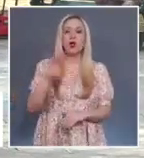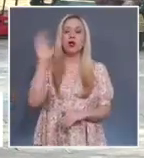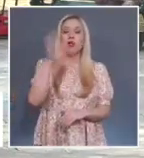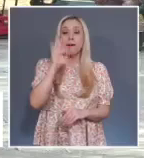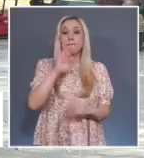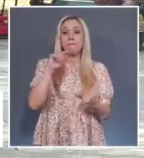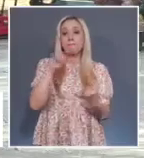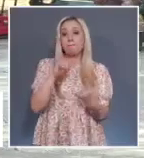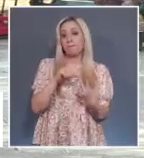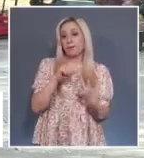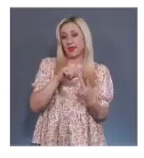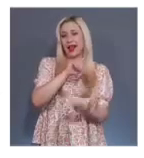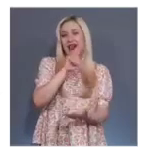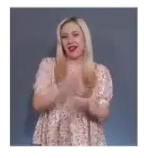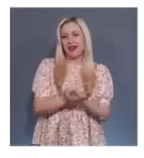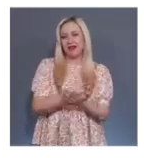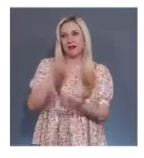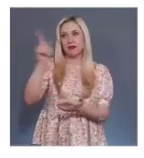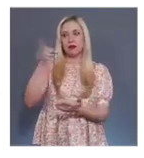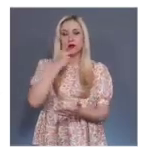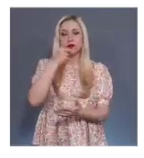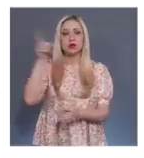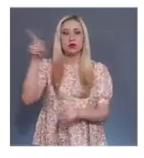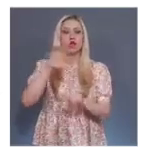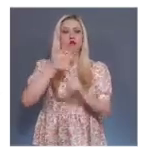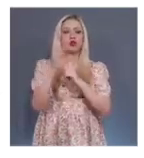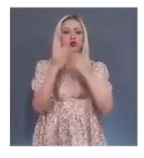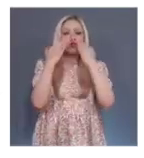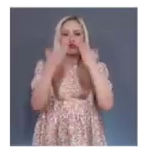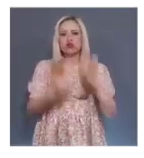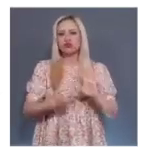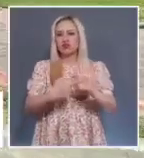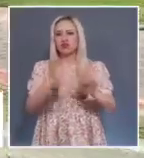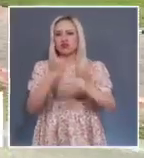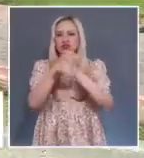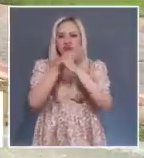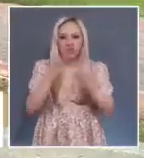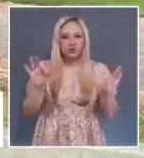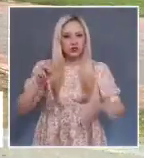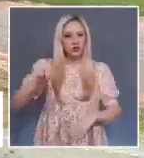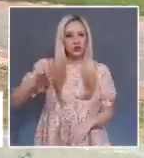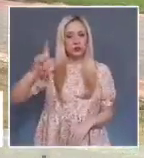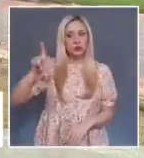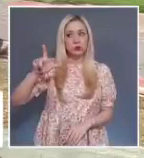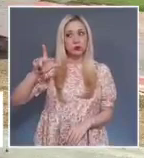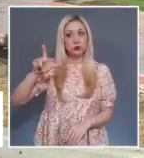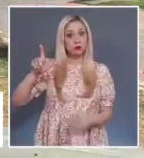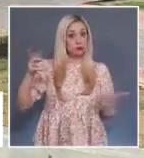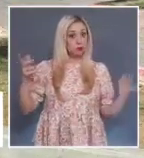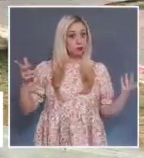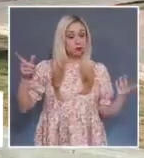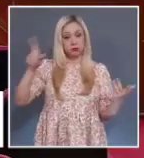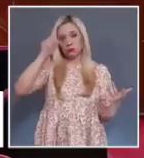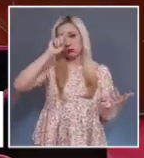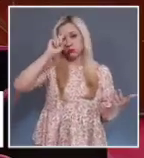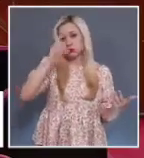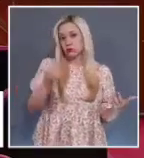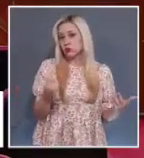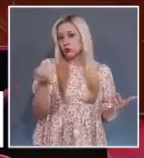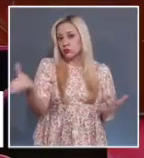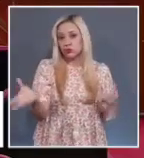Los criterios que emita la comisión de transparencia y acceso a la información de Nuevo León serán orientadores para los sujetos obligados